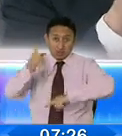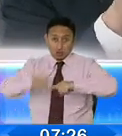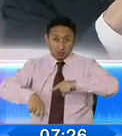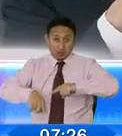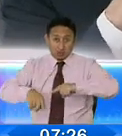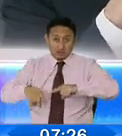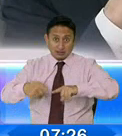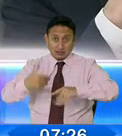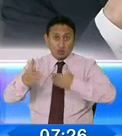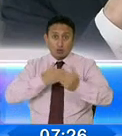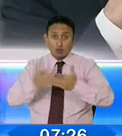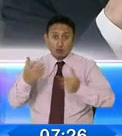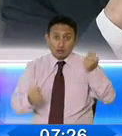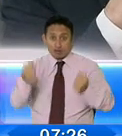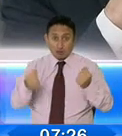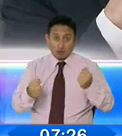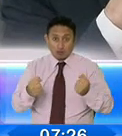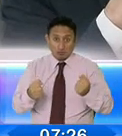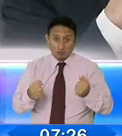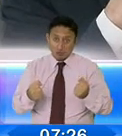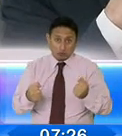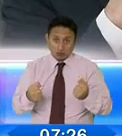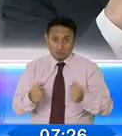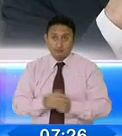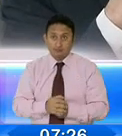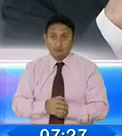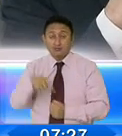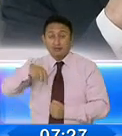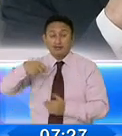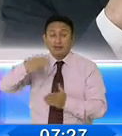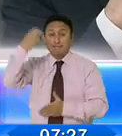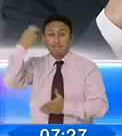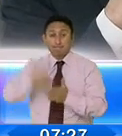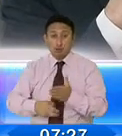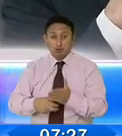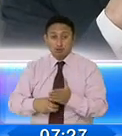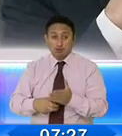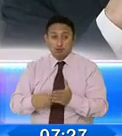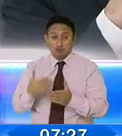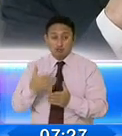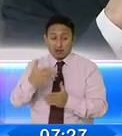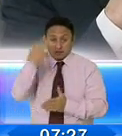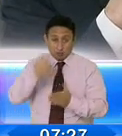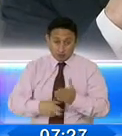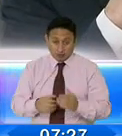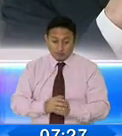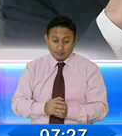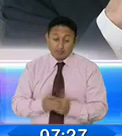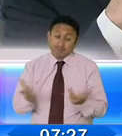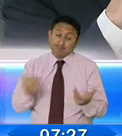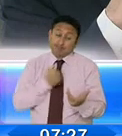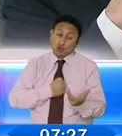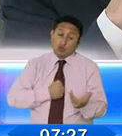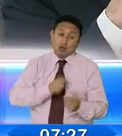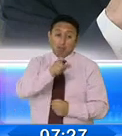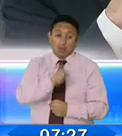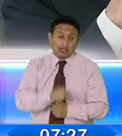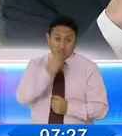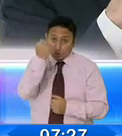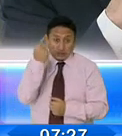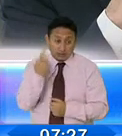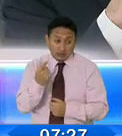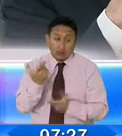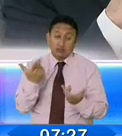Aquí, la multa, que no queremos llegar a la multa, pero si tenemos que actuar con